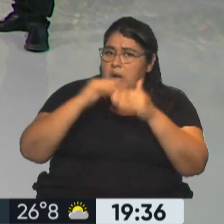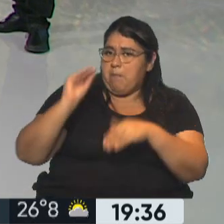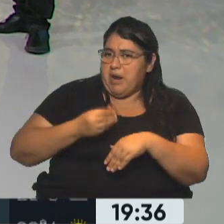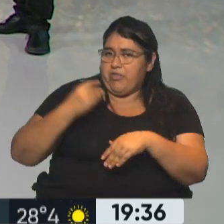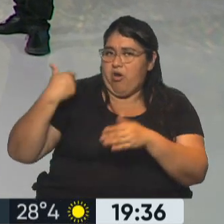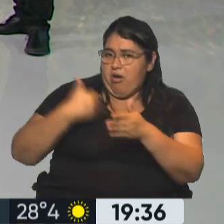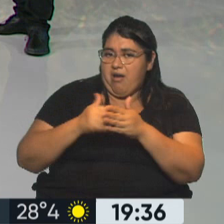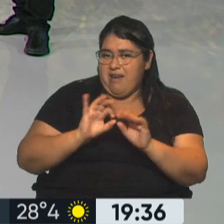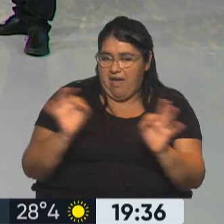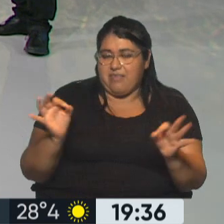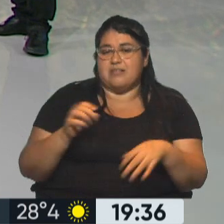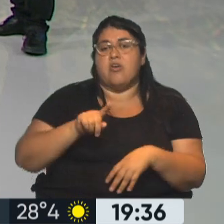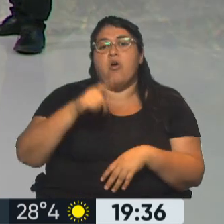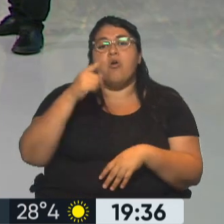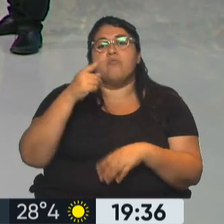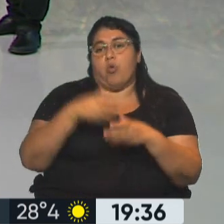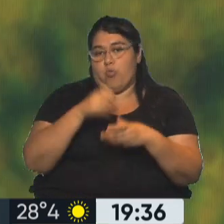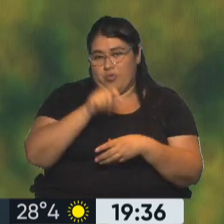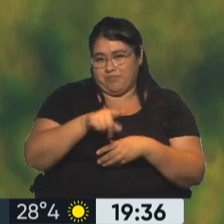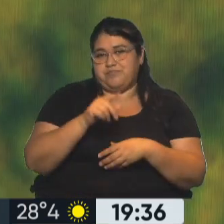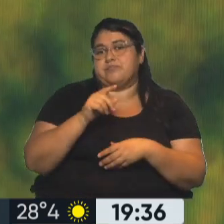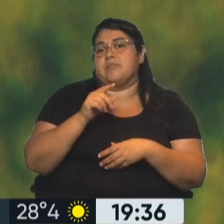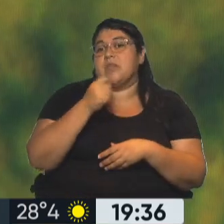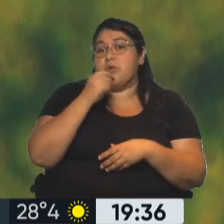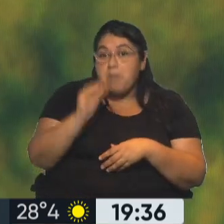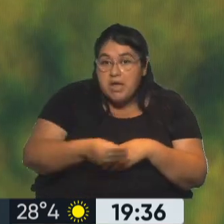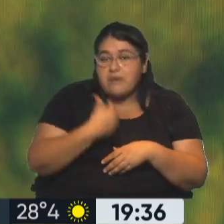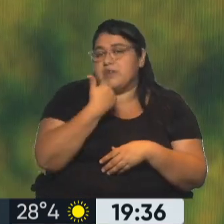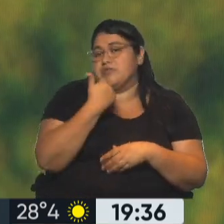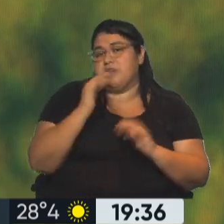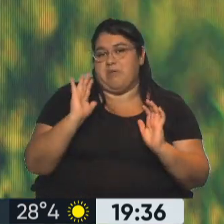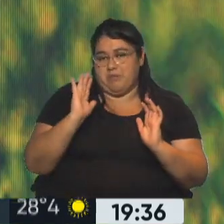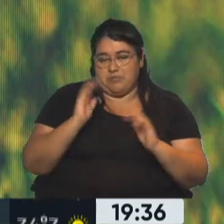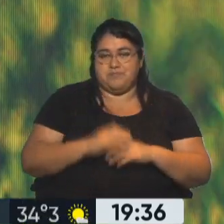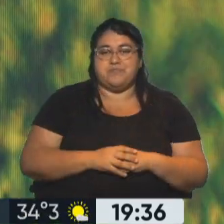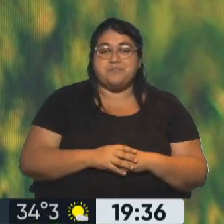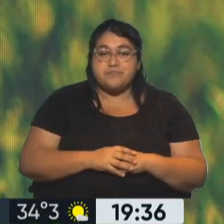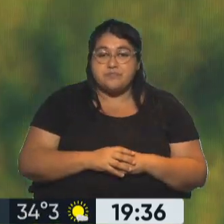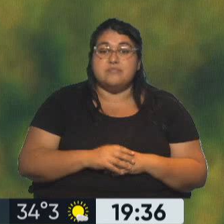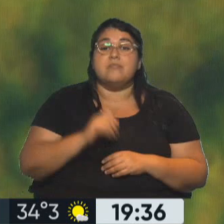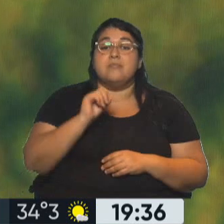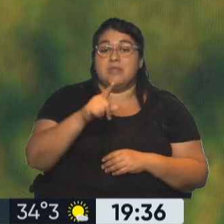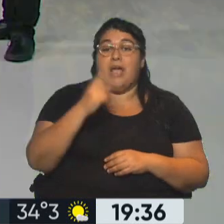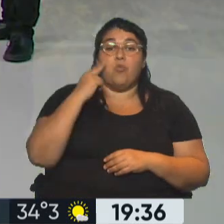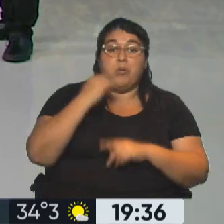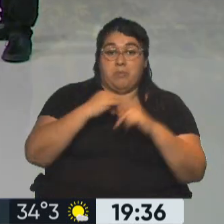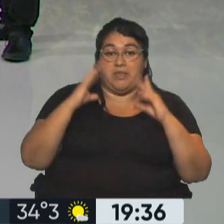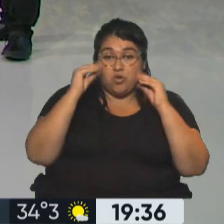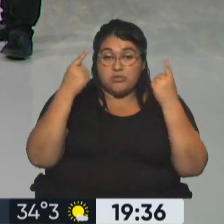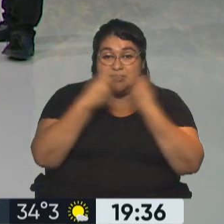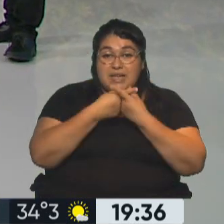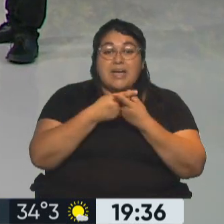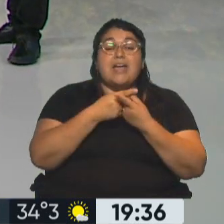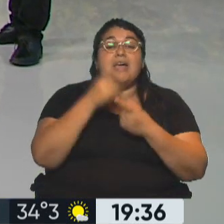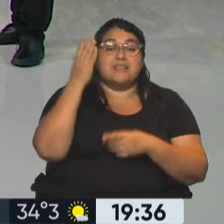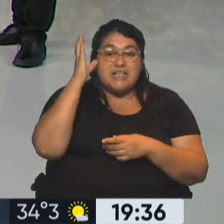Todos conocen la derrota, menos el Globo. Que no llega a perder, nos van a decir, mirá los todos, claro. Mufa lo que están diciendo. Lo que más. 21:30, Talleres Vélez,